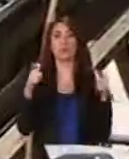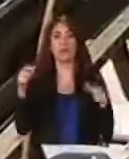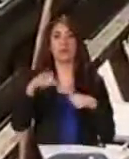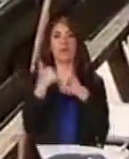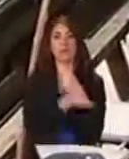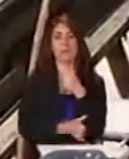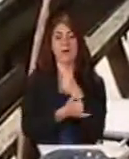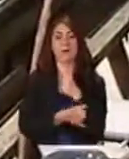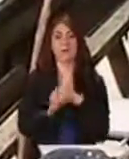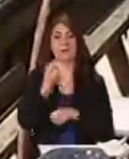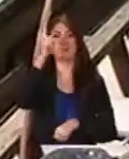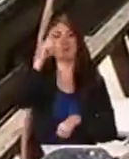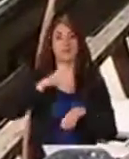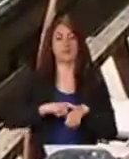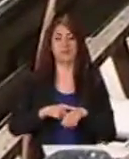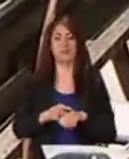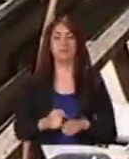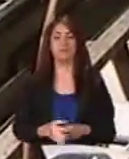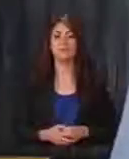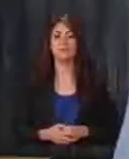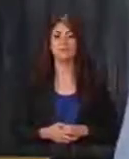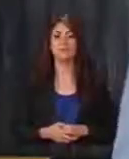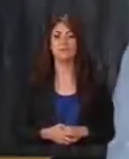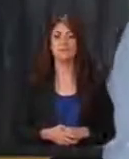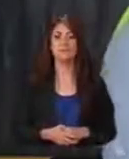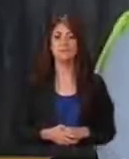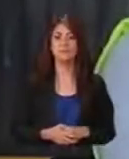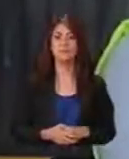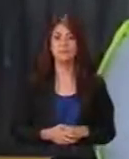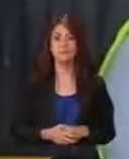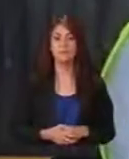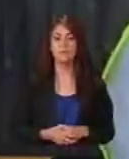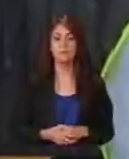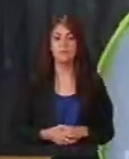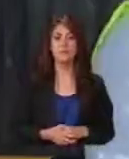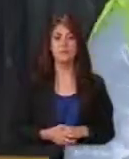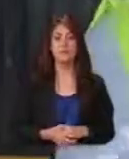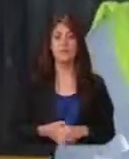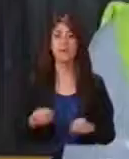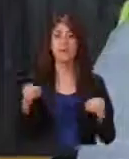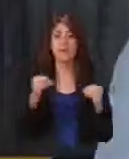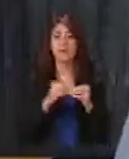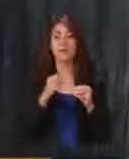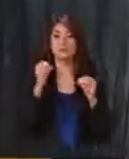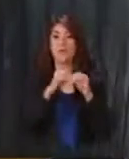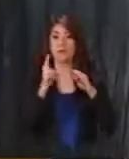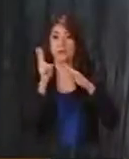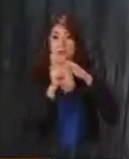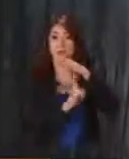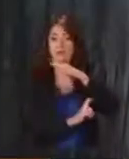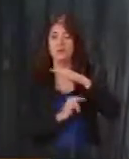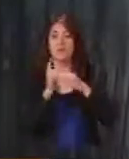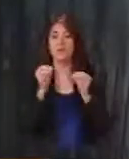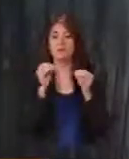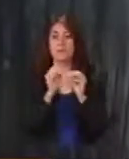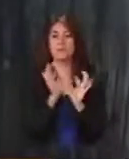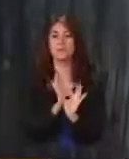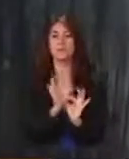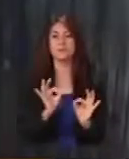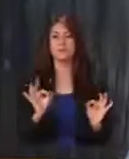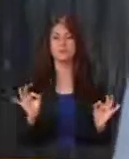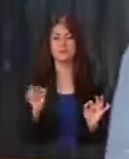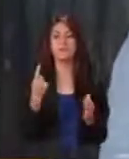solo superada por la refinería del Pacífico. Con la matriz de energía eléctrica más limpia